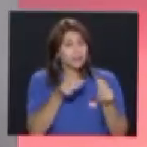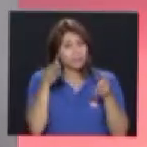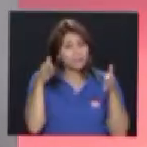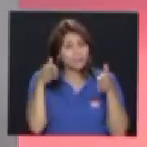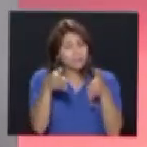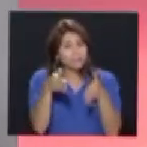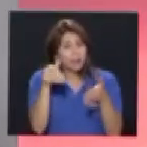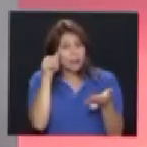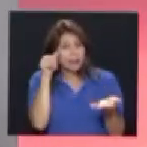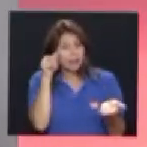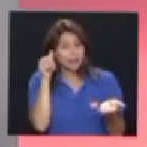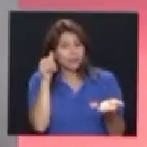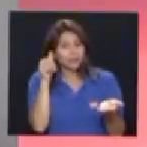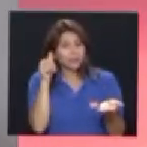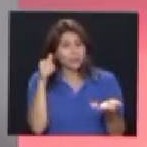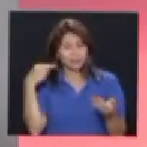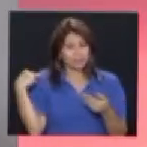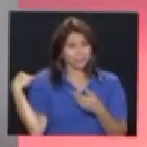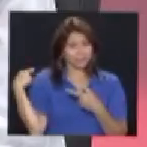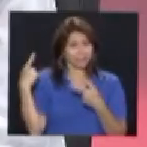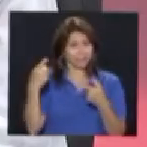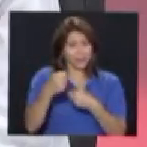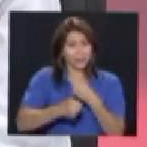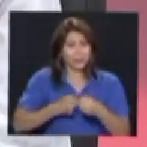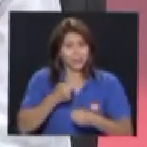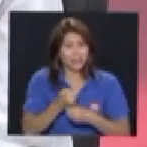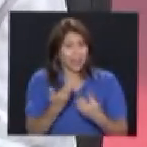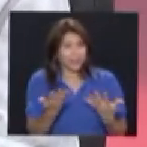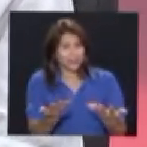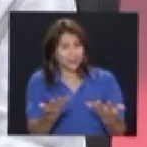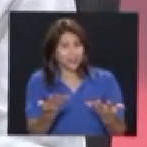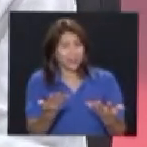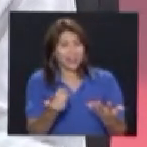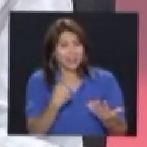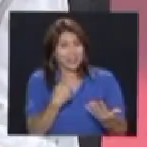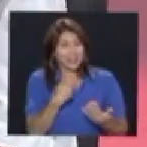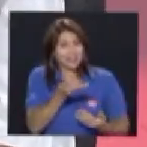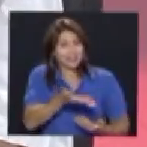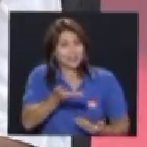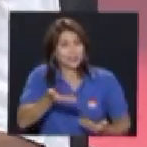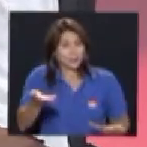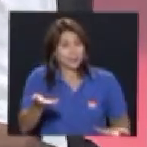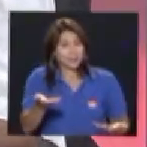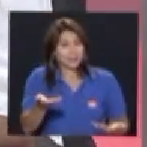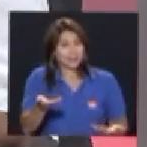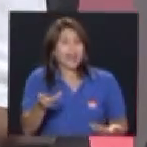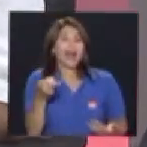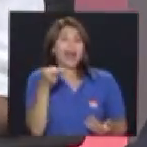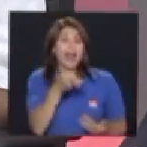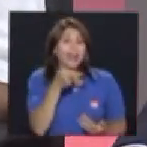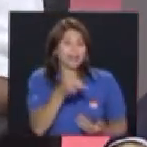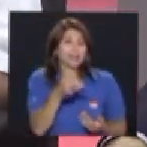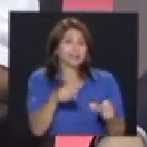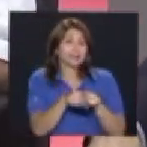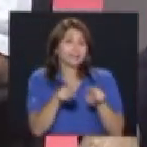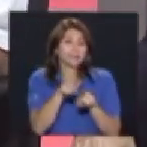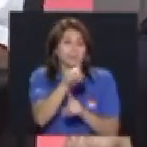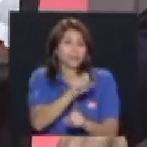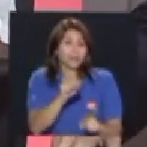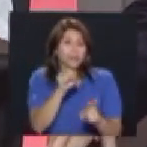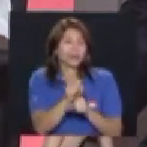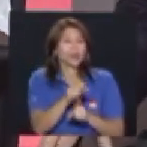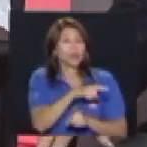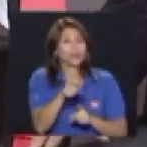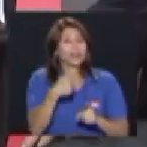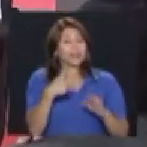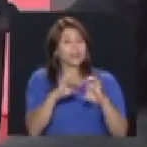y en manera tienen las cosas. Ahí hay encima con el agravante de que tienen un